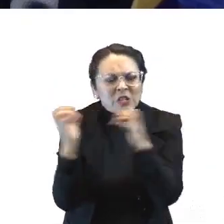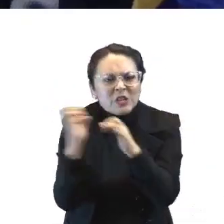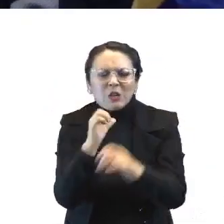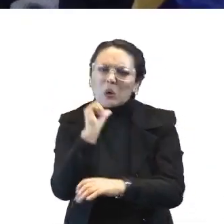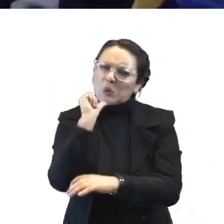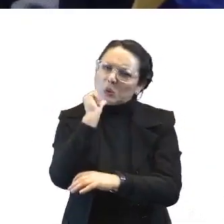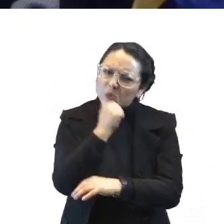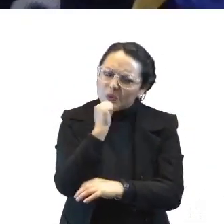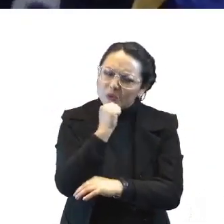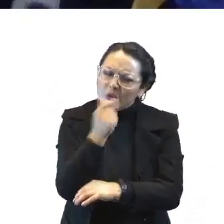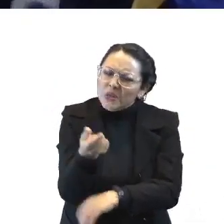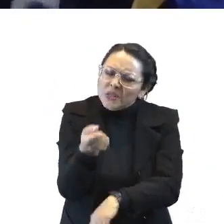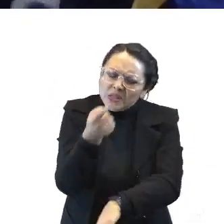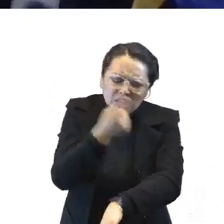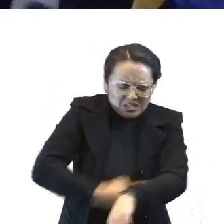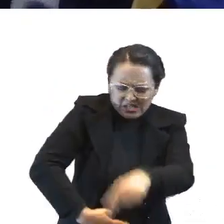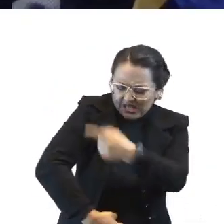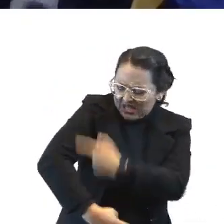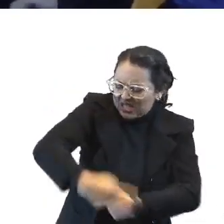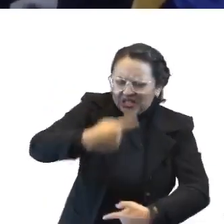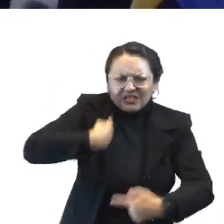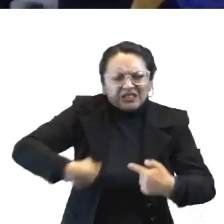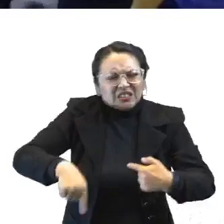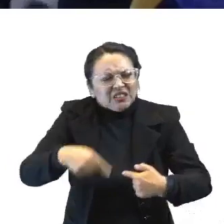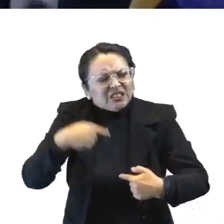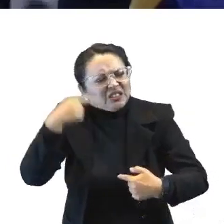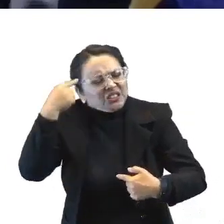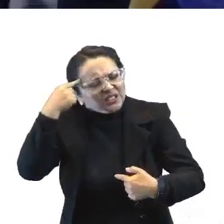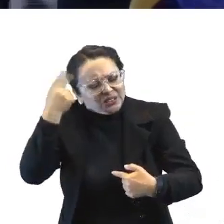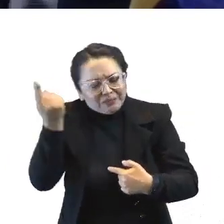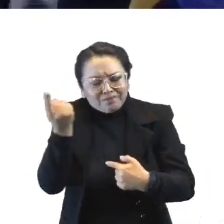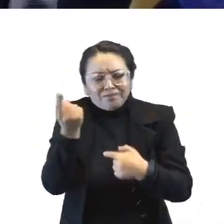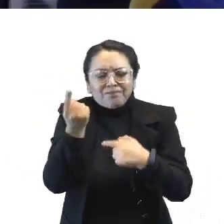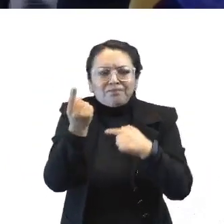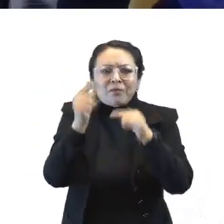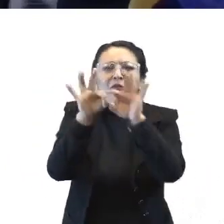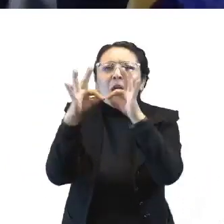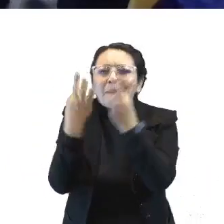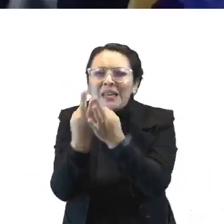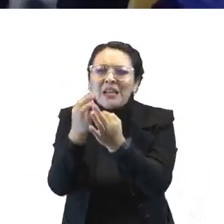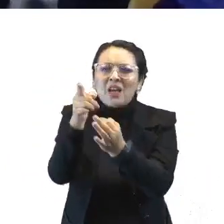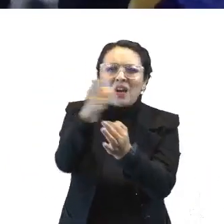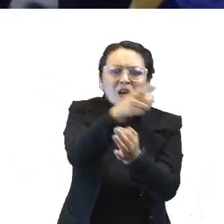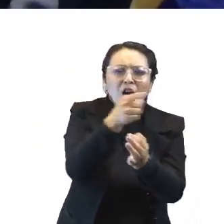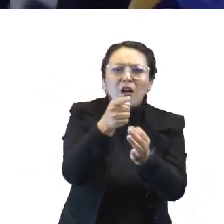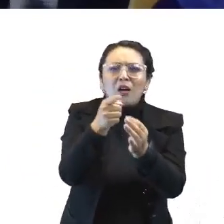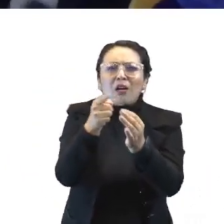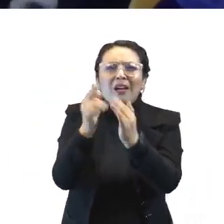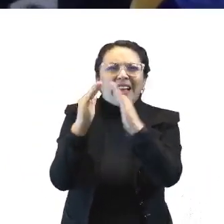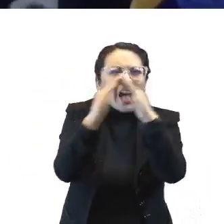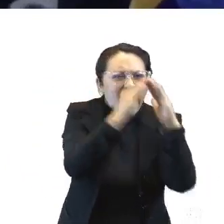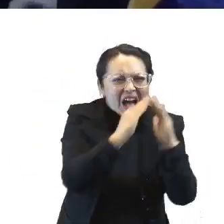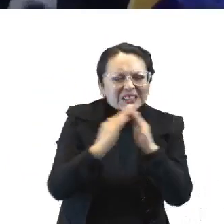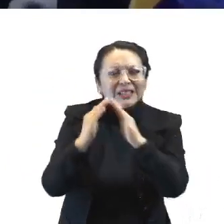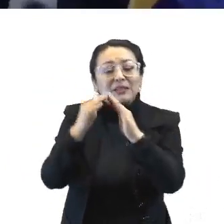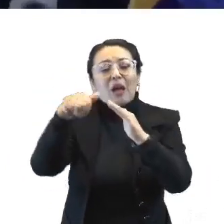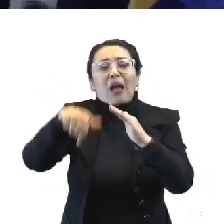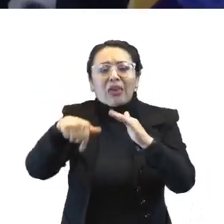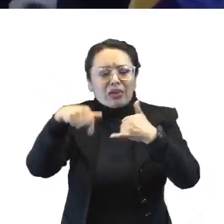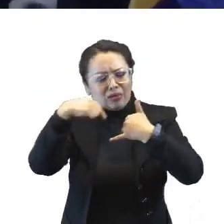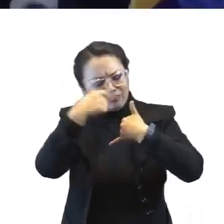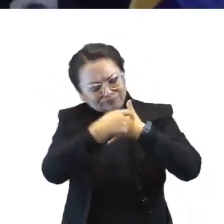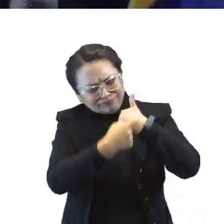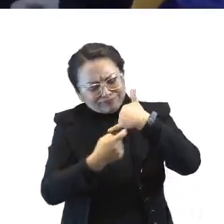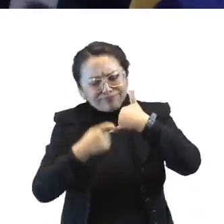tenemos heridas profundas en cada familia, en cada hogar, en cada comunidad, en cada territorio en este país a